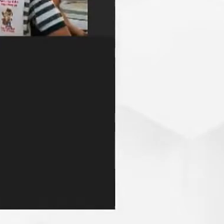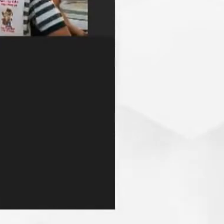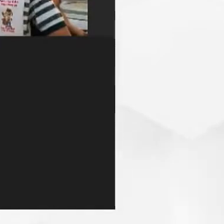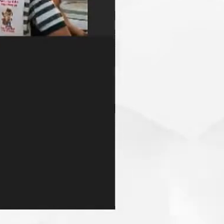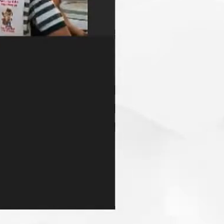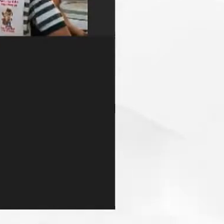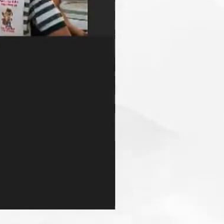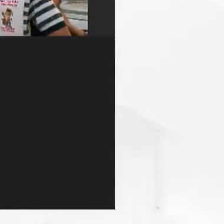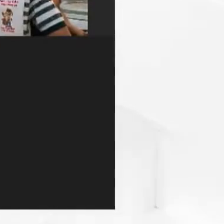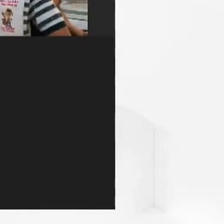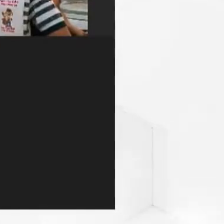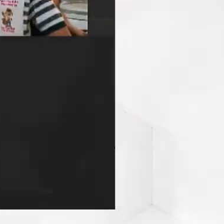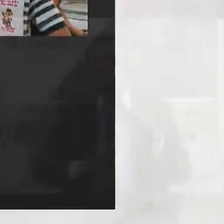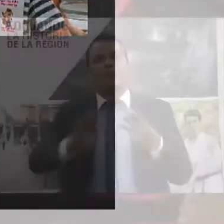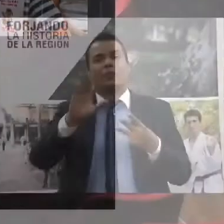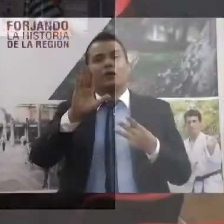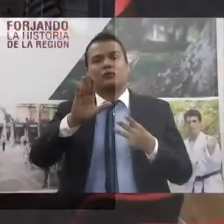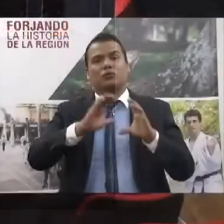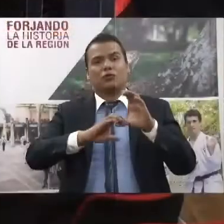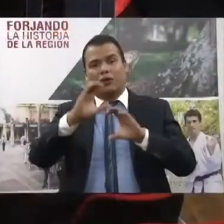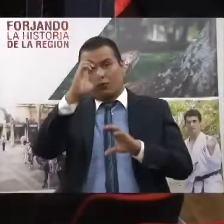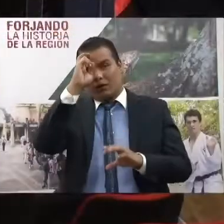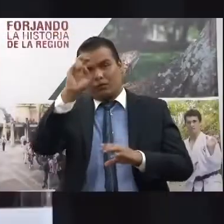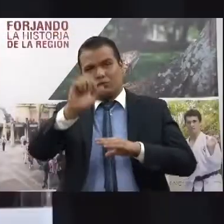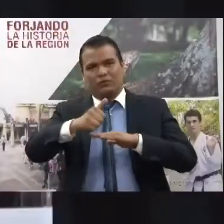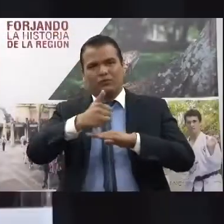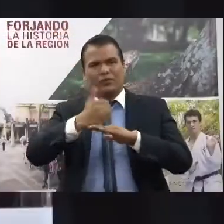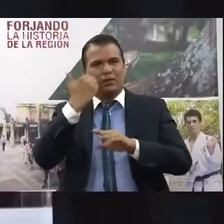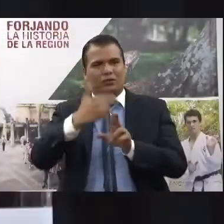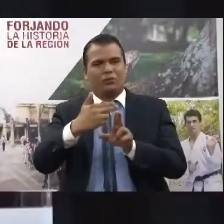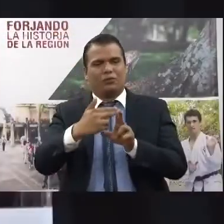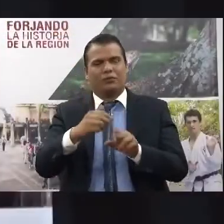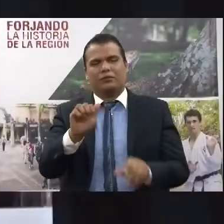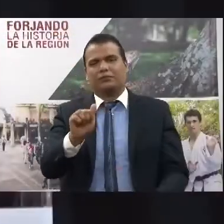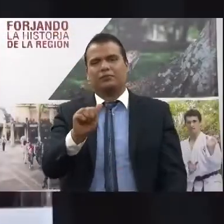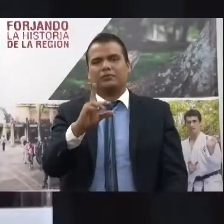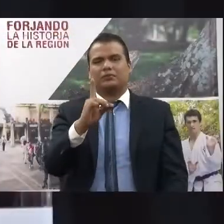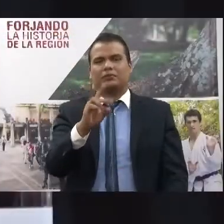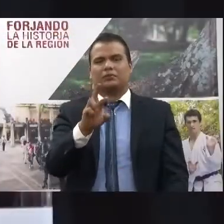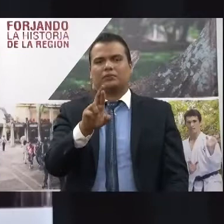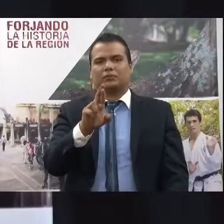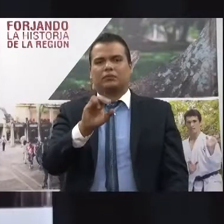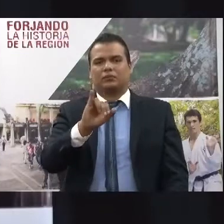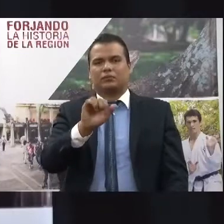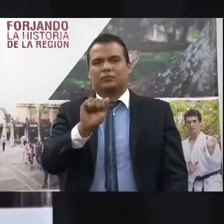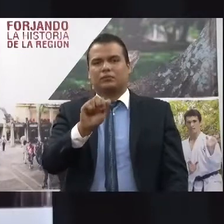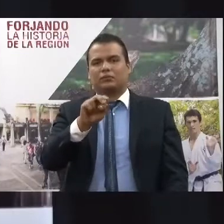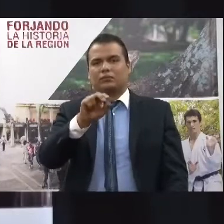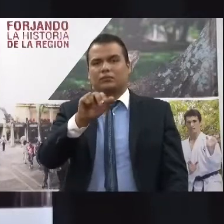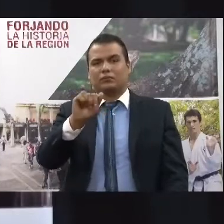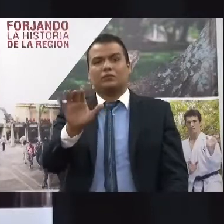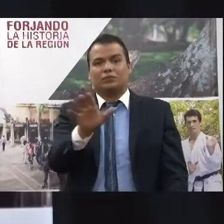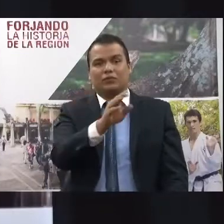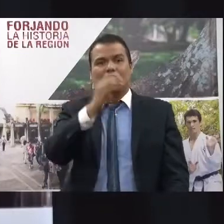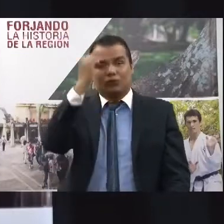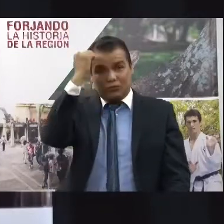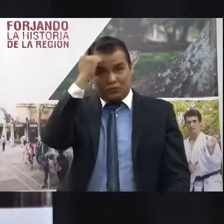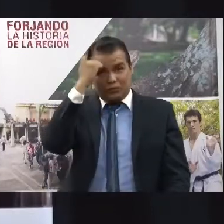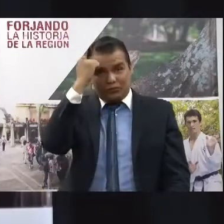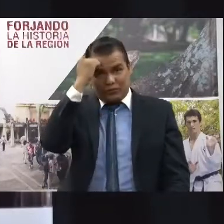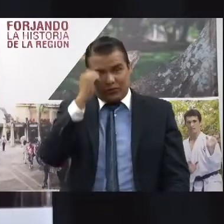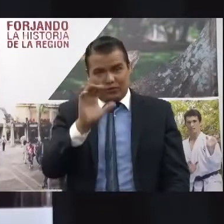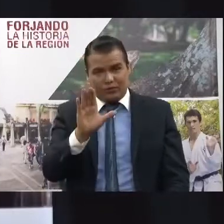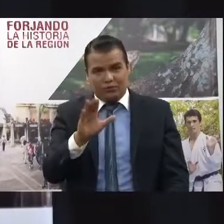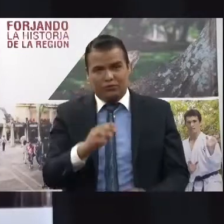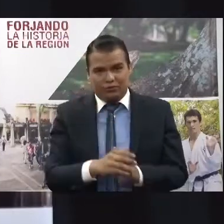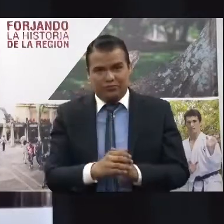La señora directora de la sede Norte del Cauca, profesora Adriana Valencia Espinosa.